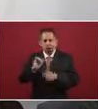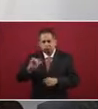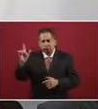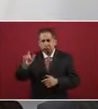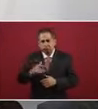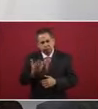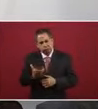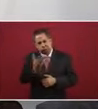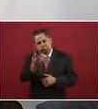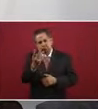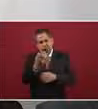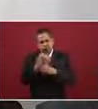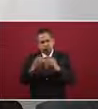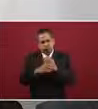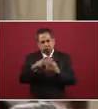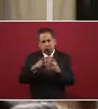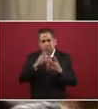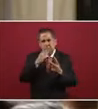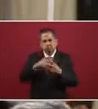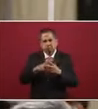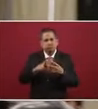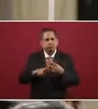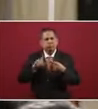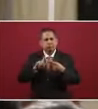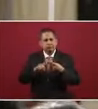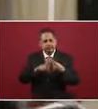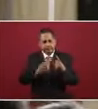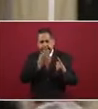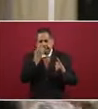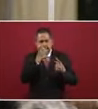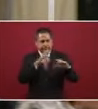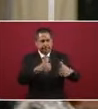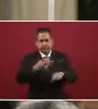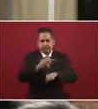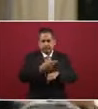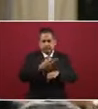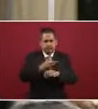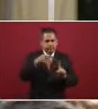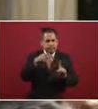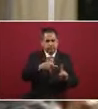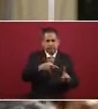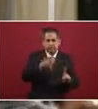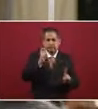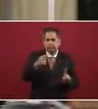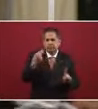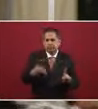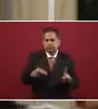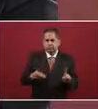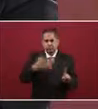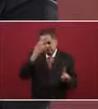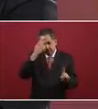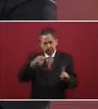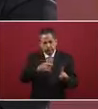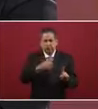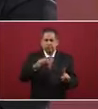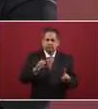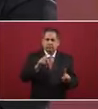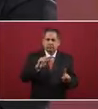plantear dos cosas en particular sobre Sonora. Hay una escuela preparatoria en particular que se llama, o conocemos como